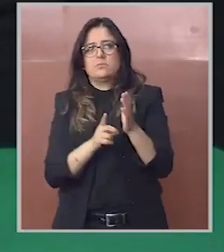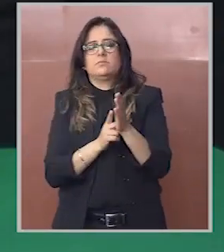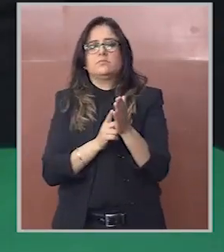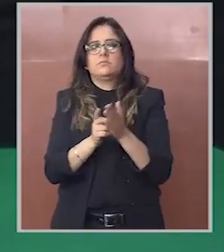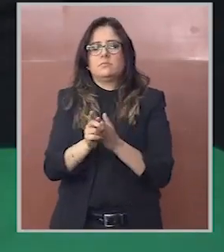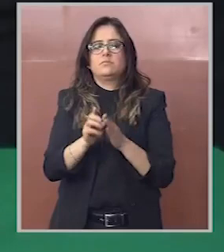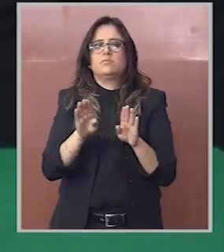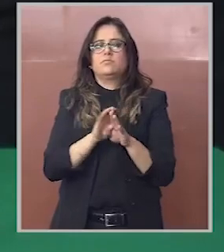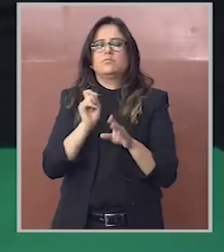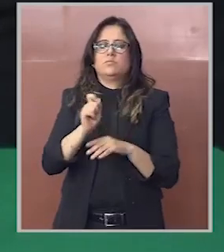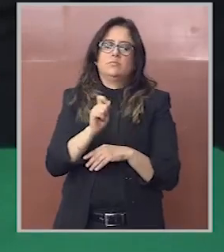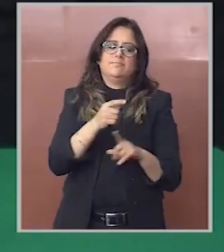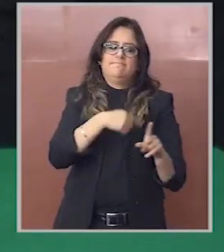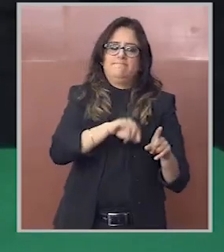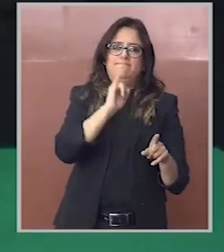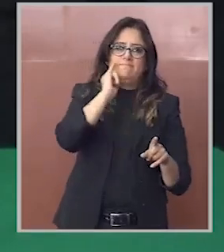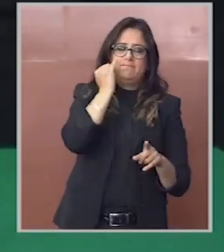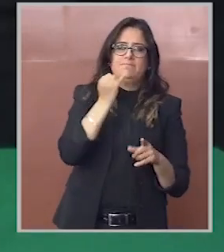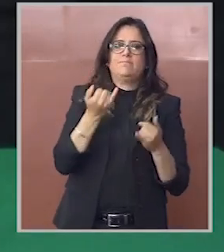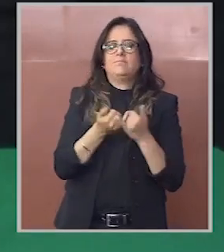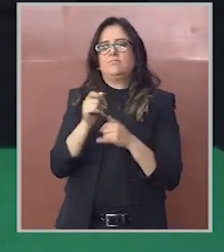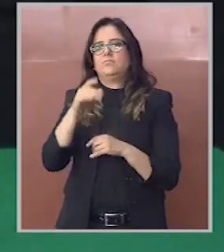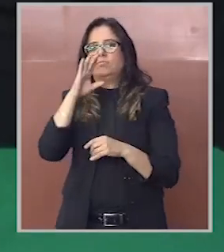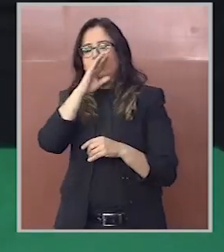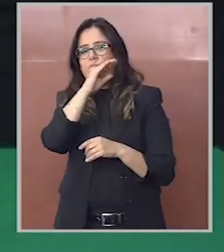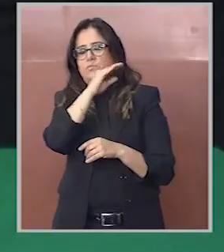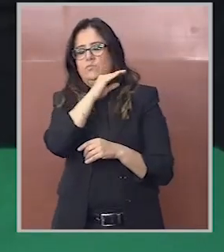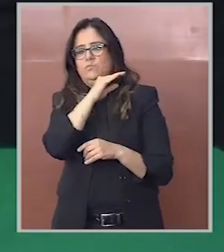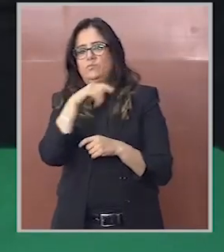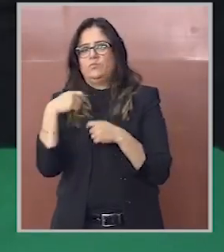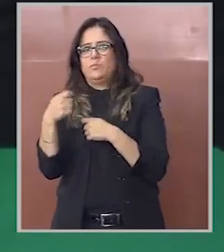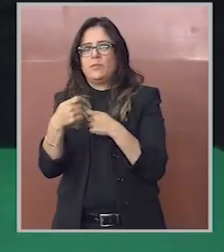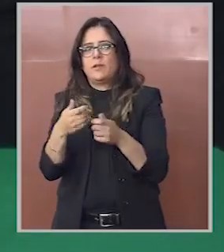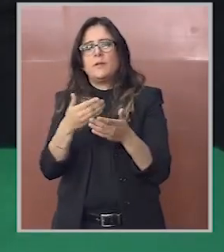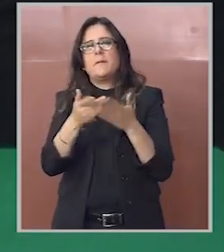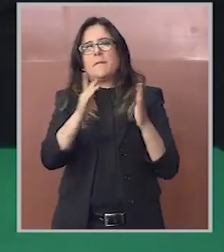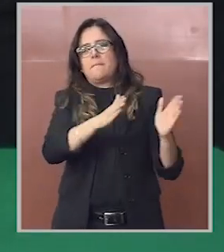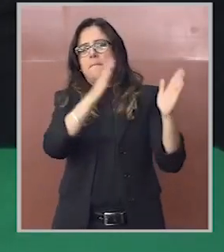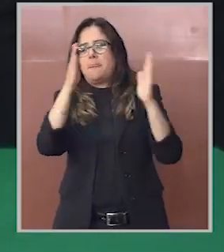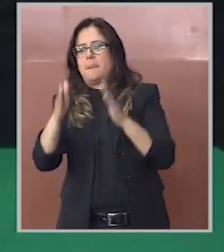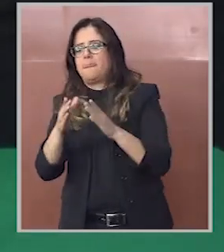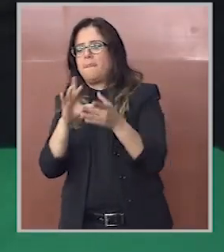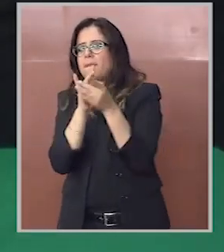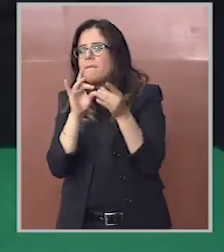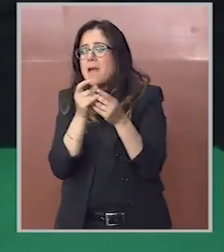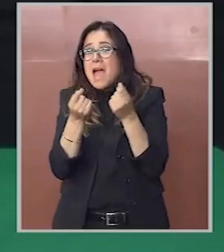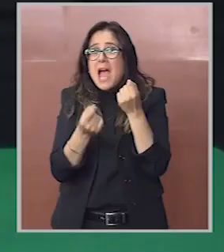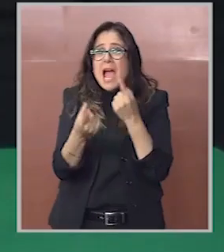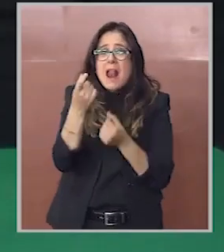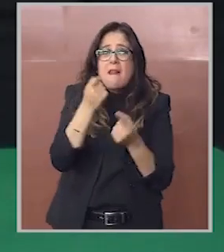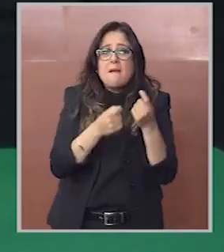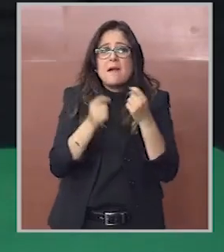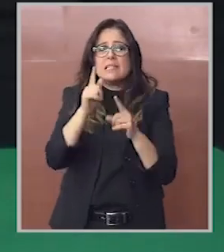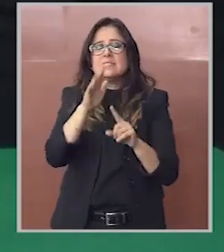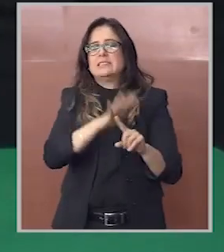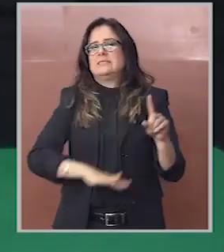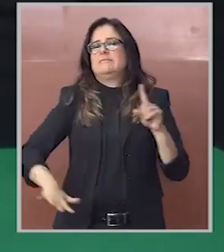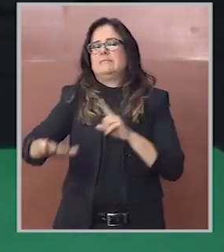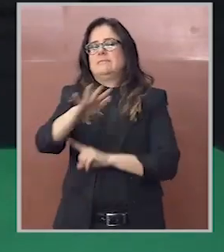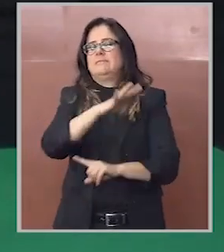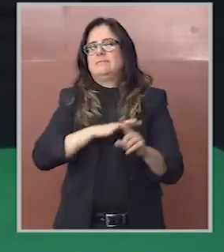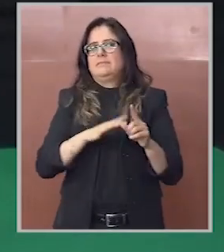siguiente lámina mencionamos algunas todavía de carácter general no eh Qué tipo de medidas